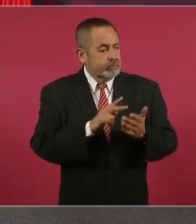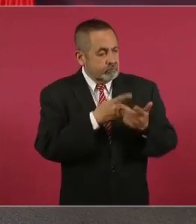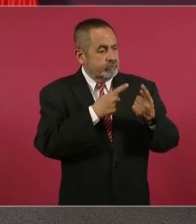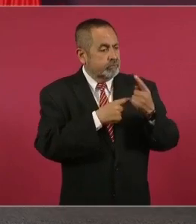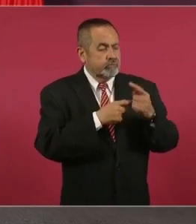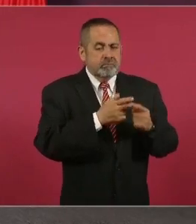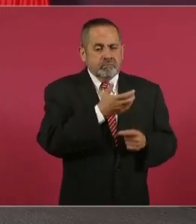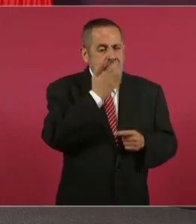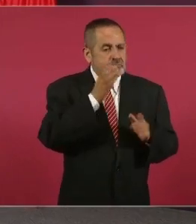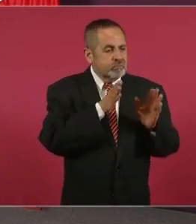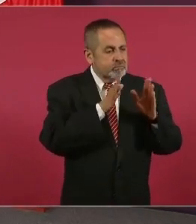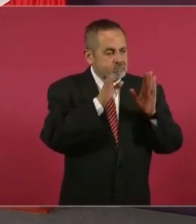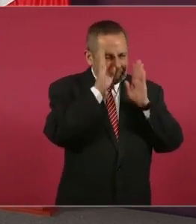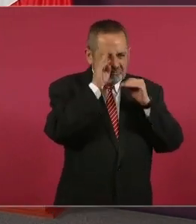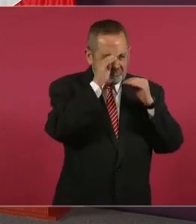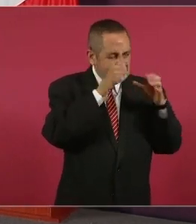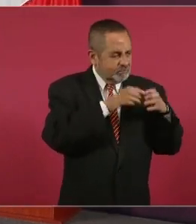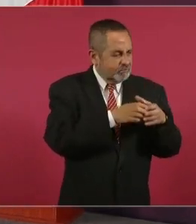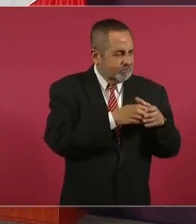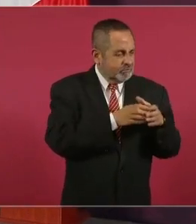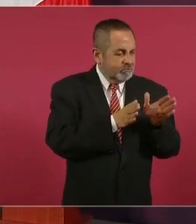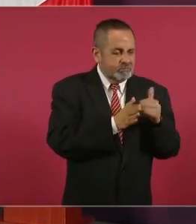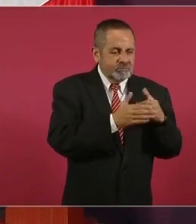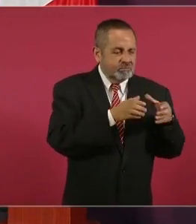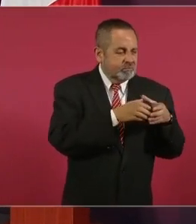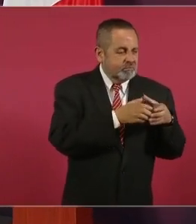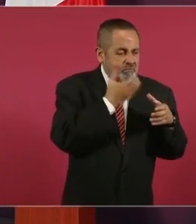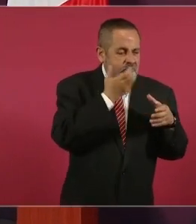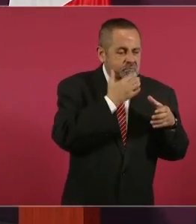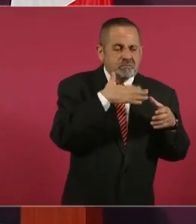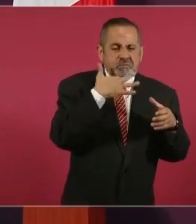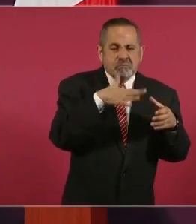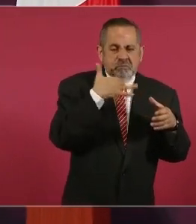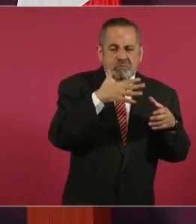conservadurismo corrupto que dominó